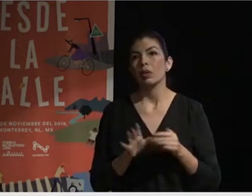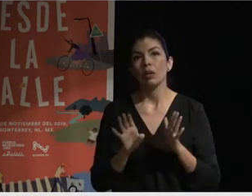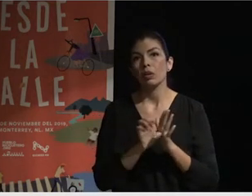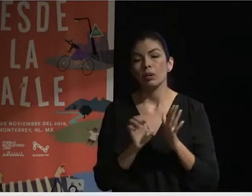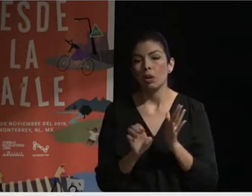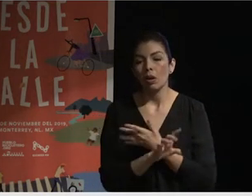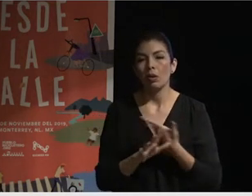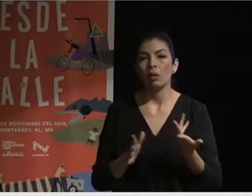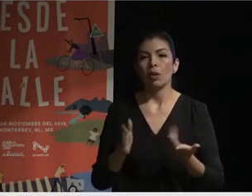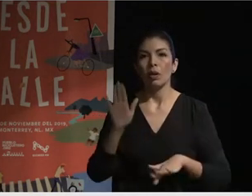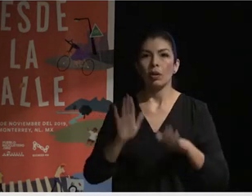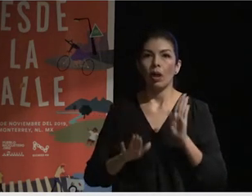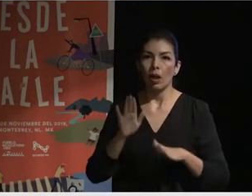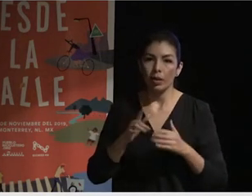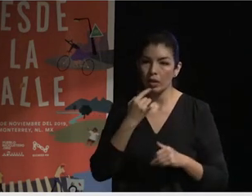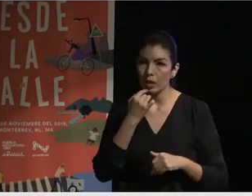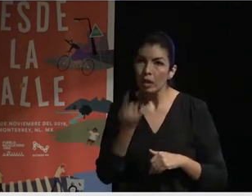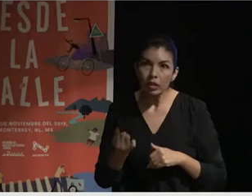es hacinamiento moderno,